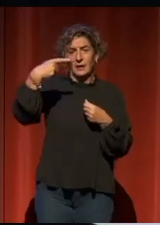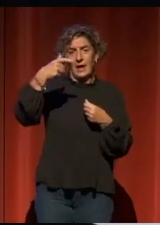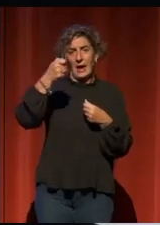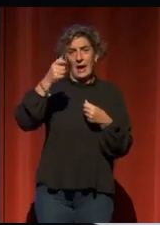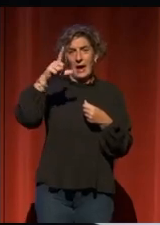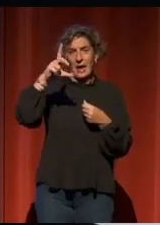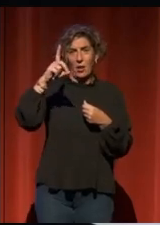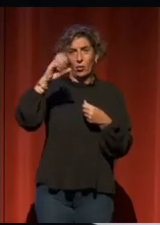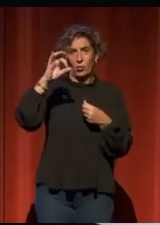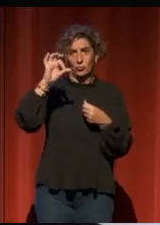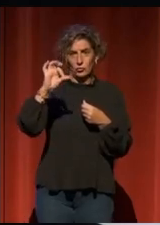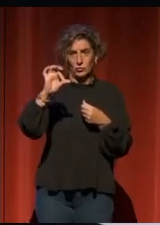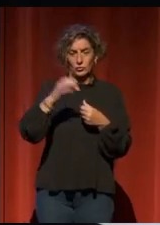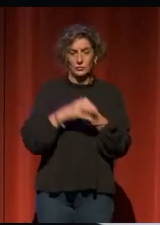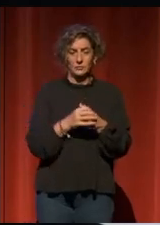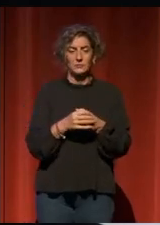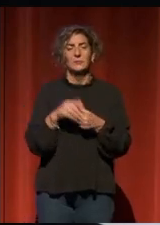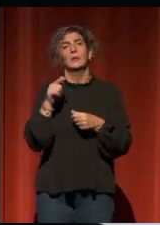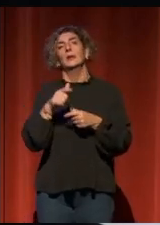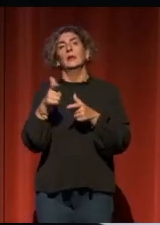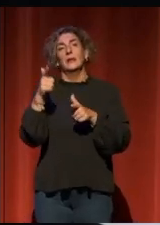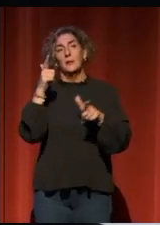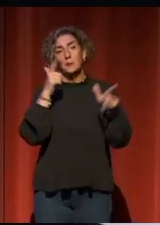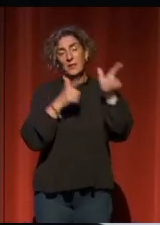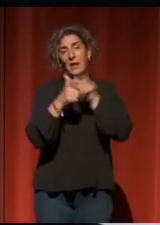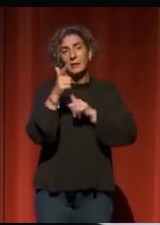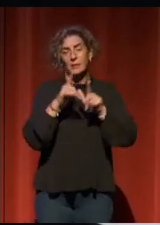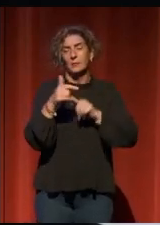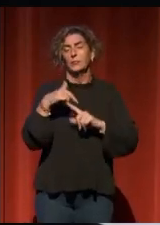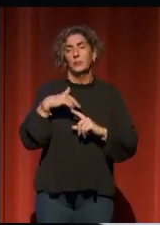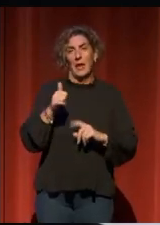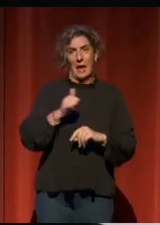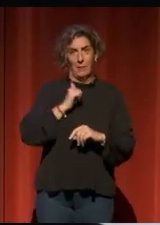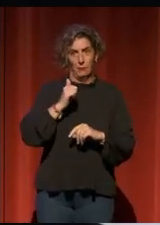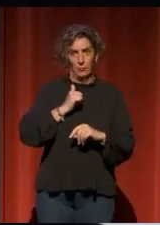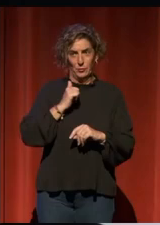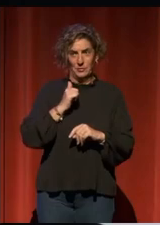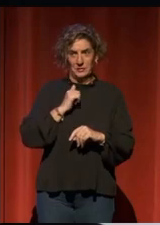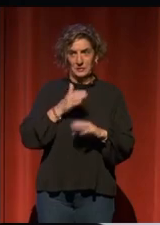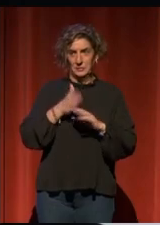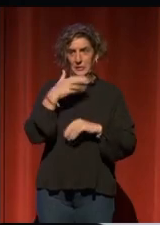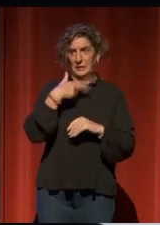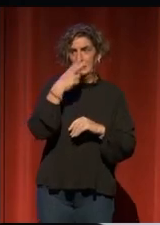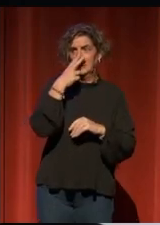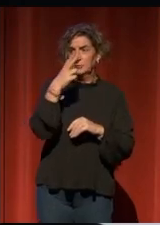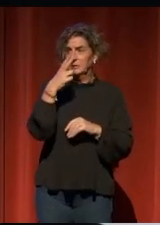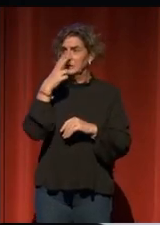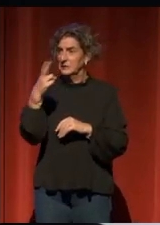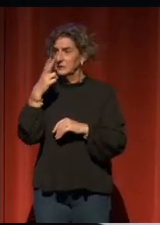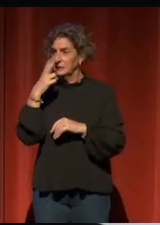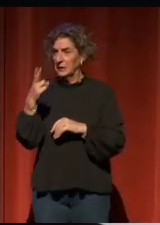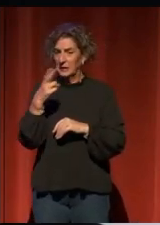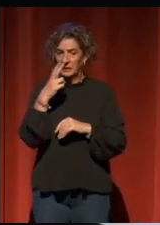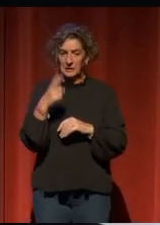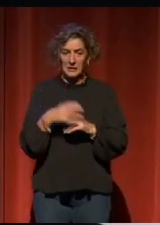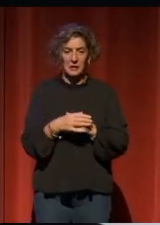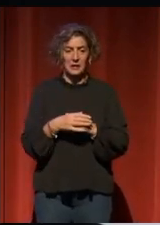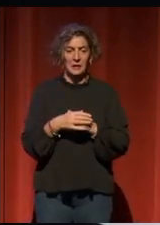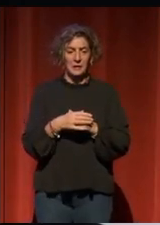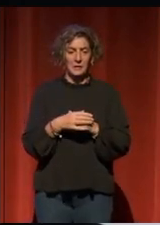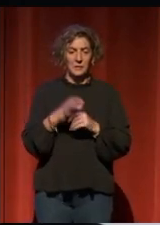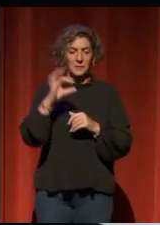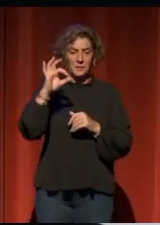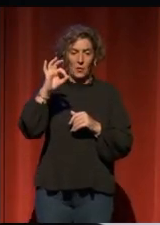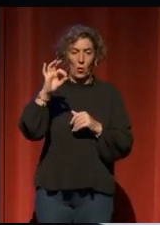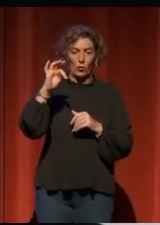Aquellos viajes los aproveché para visitar a Blas de Otero, con quien me unía una relación casi